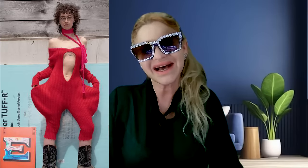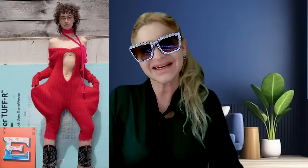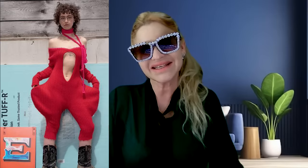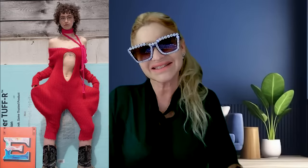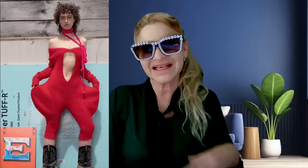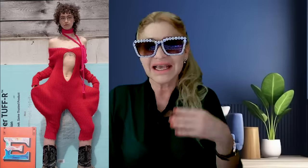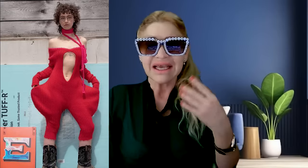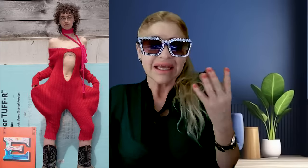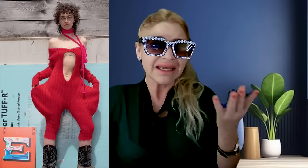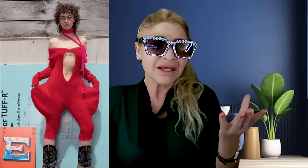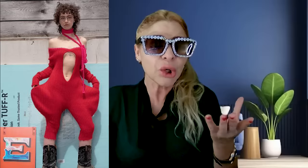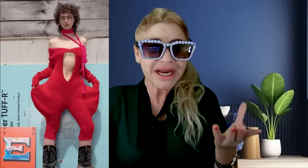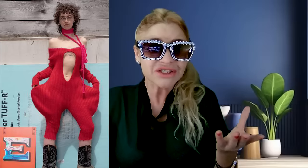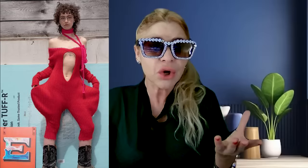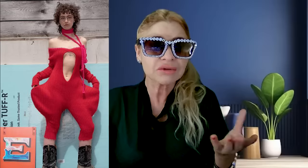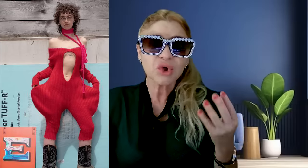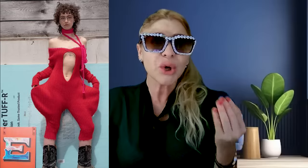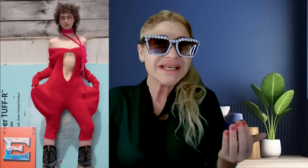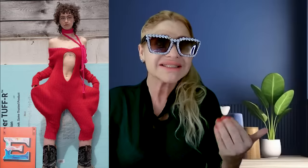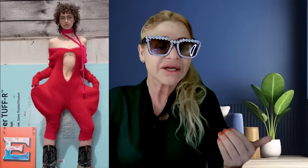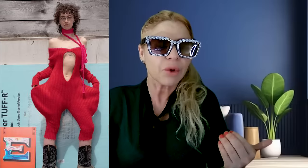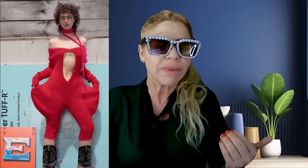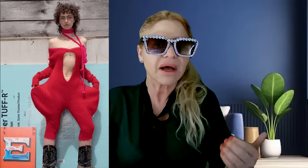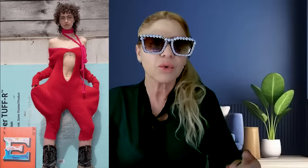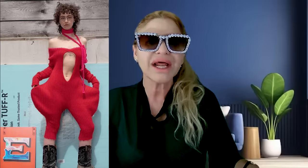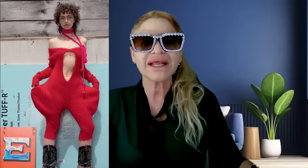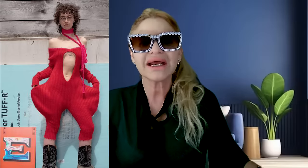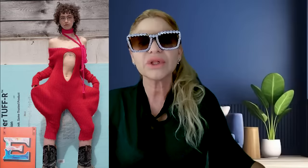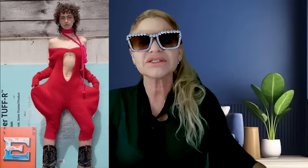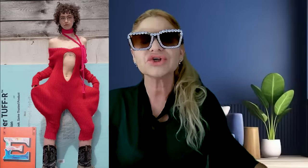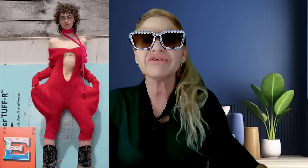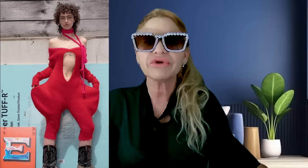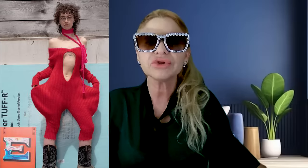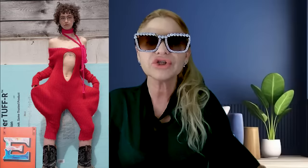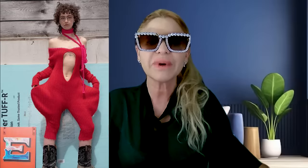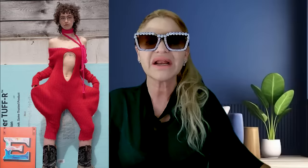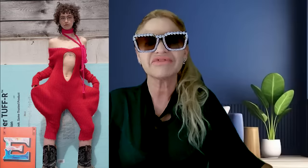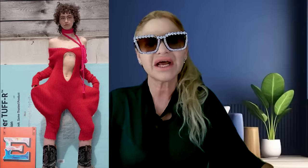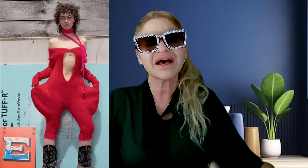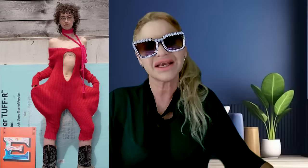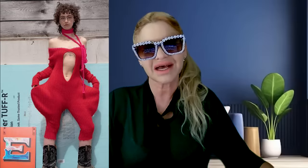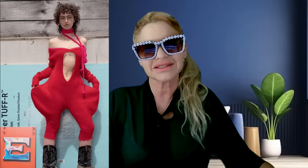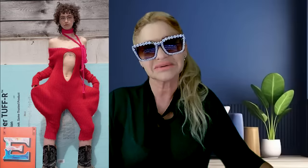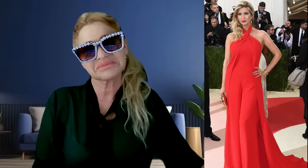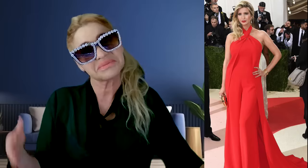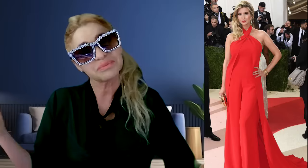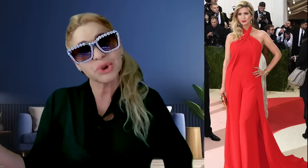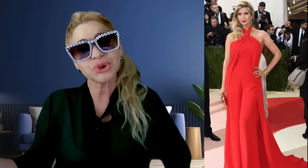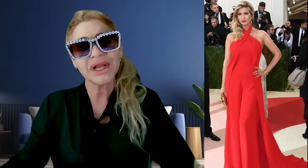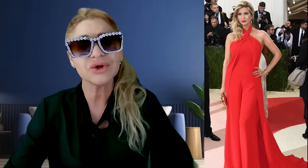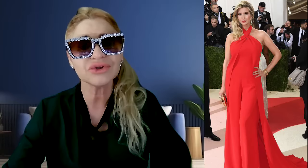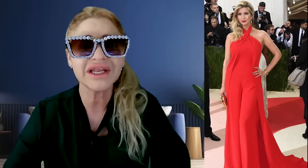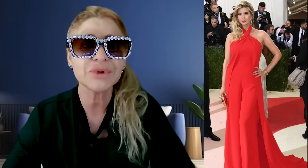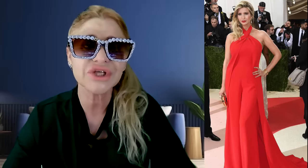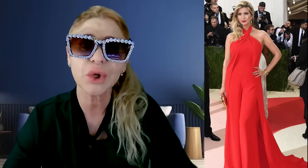Kamala Harris. Organizó con esta ropa una recaudación de fondos para la Franja de Gaza. Por